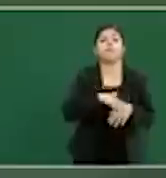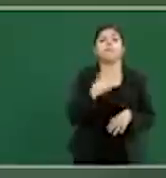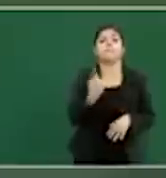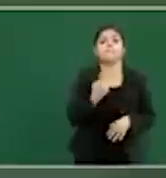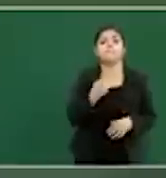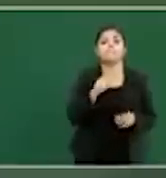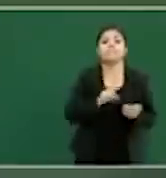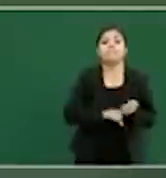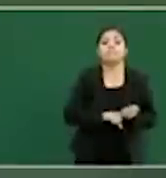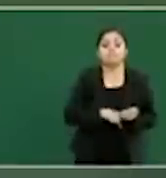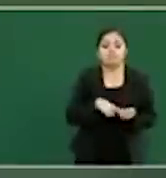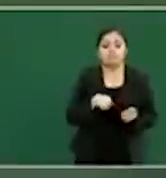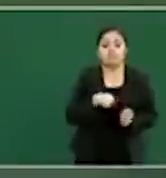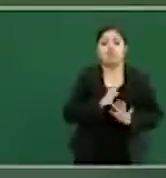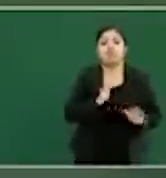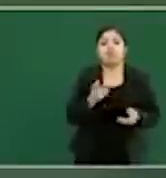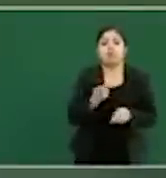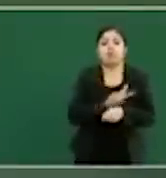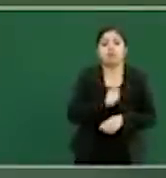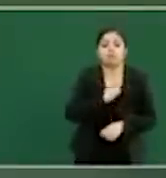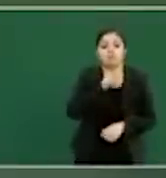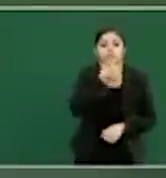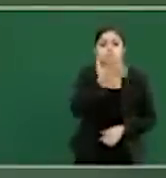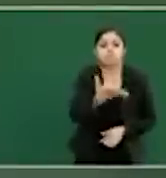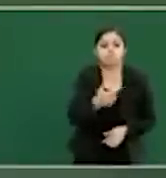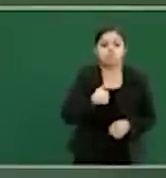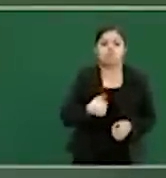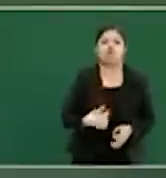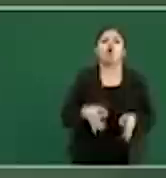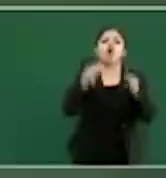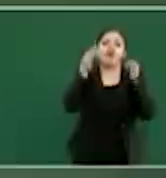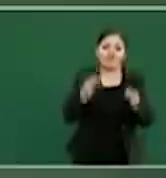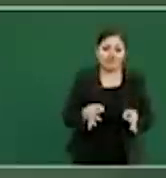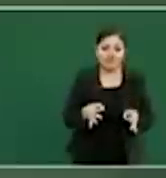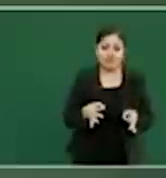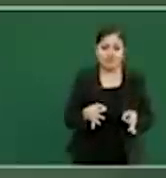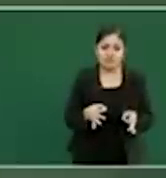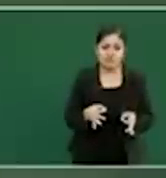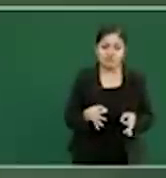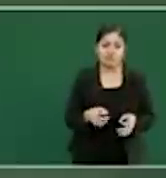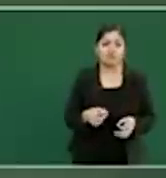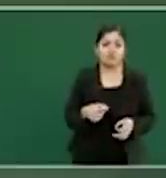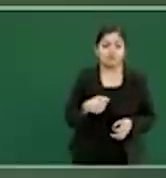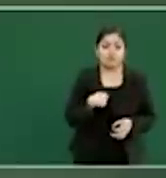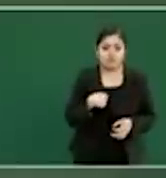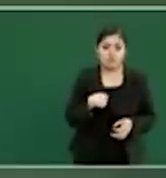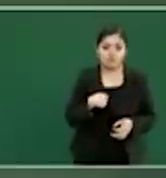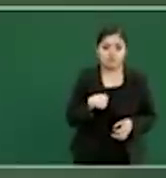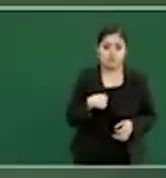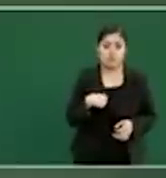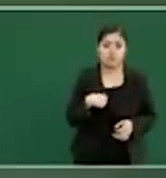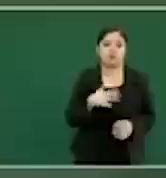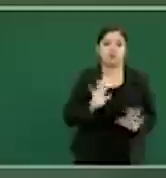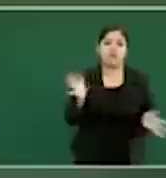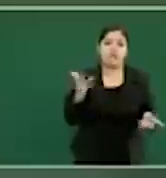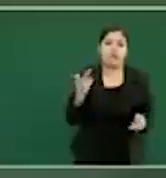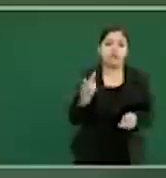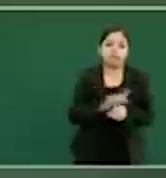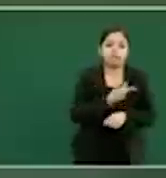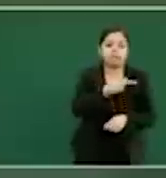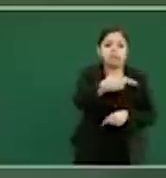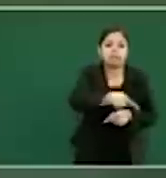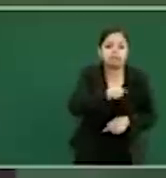lo expresé, lo voy a hacer oficial. O sea, ya me sacaron